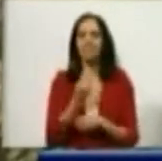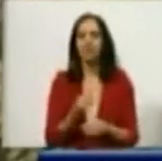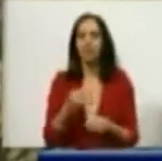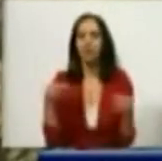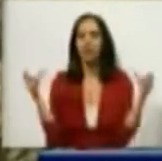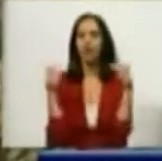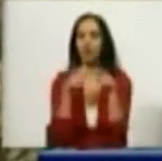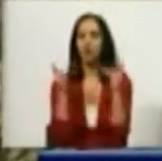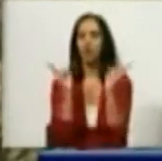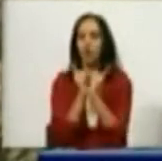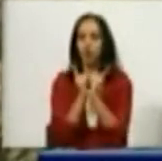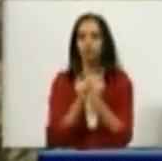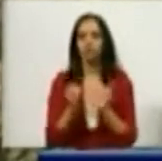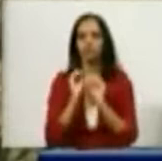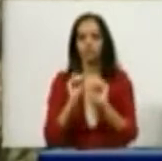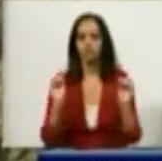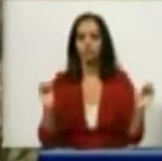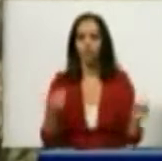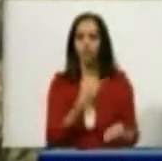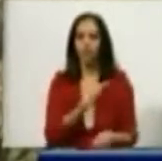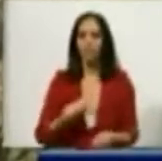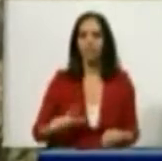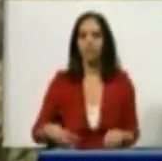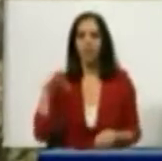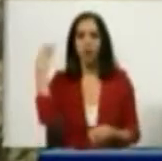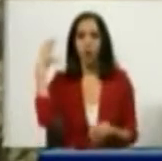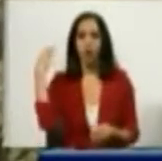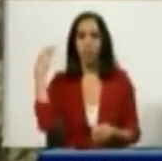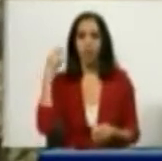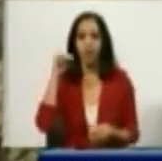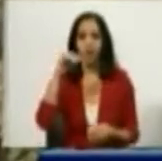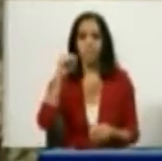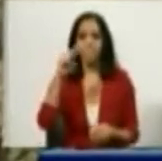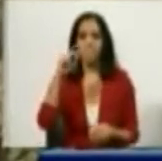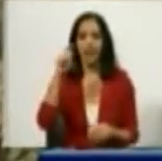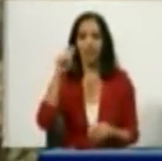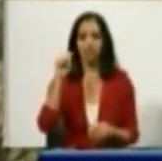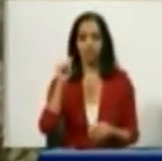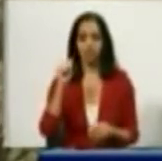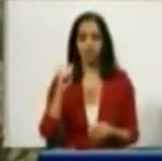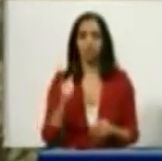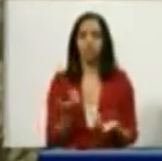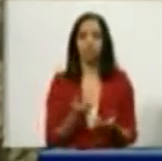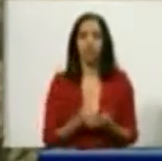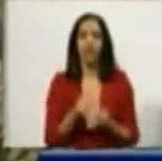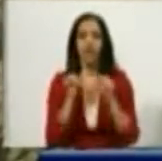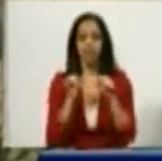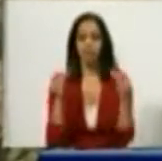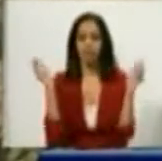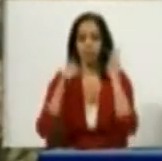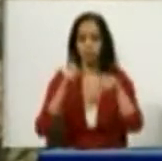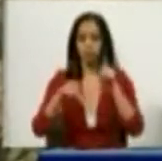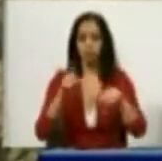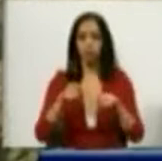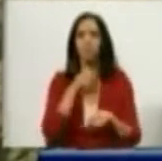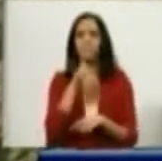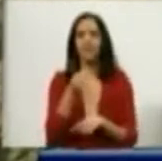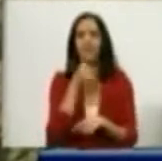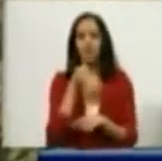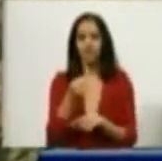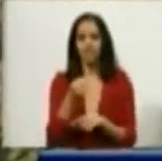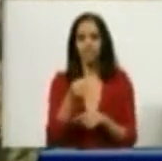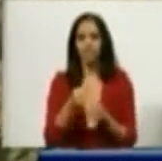breve reunión convocada por la vicepresidenta colombiana Marta Lucía Ramírez a la misma asistieron los llamados periodistas Alberto